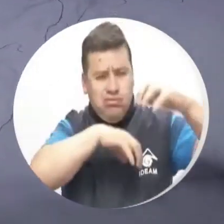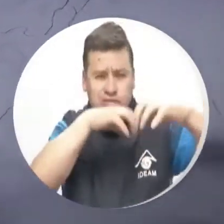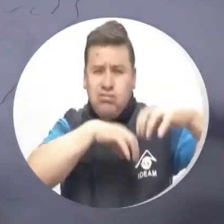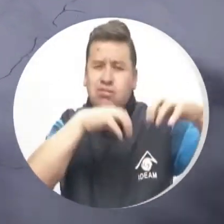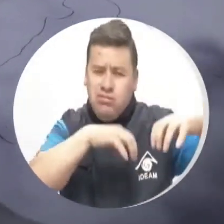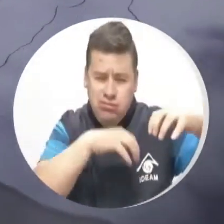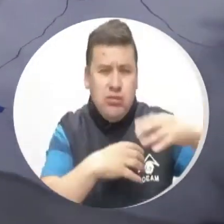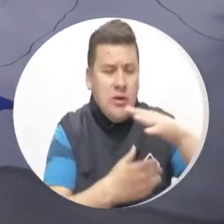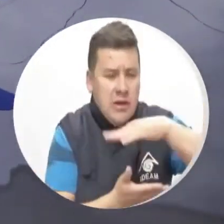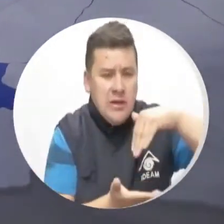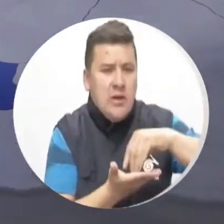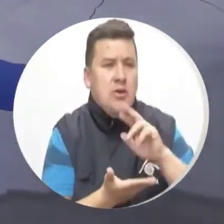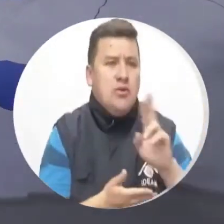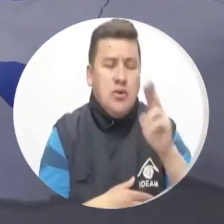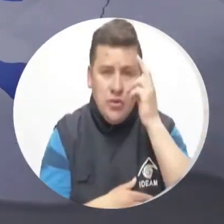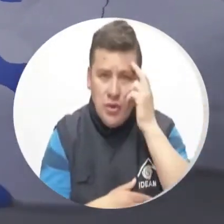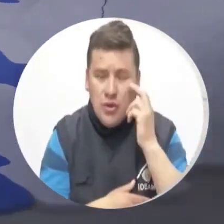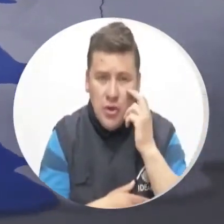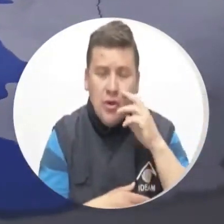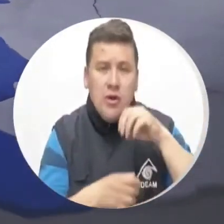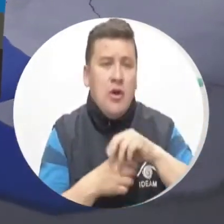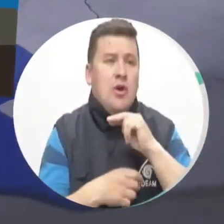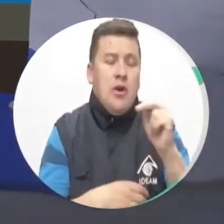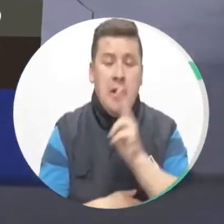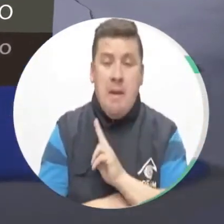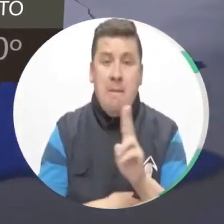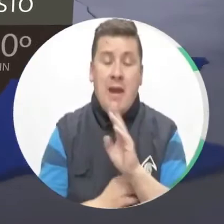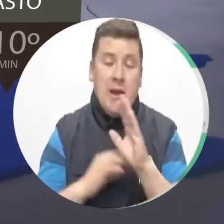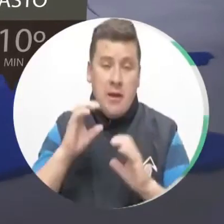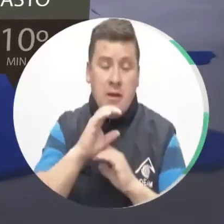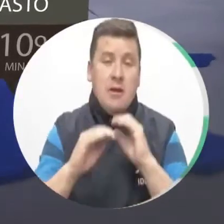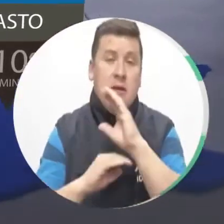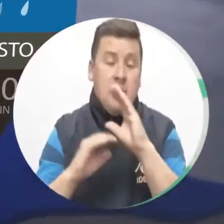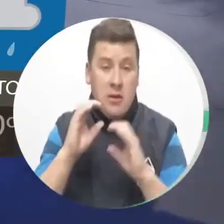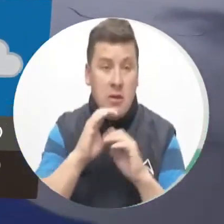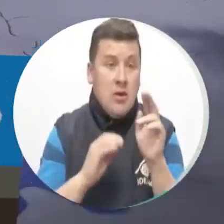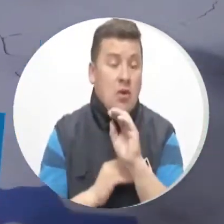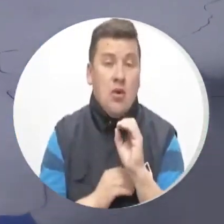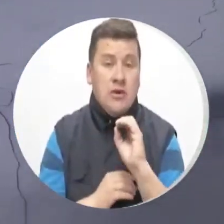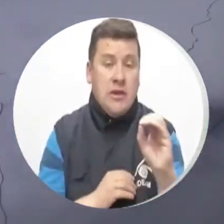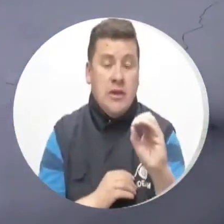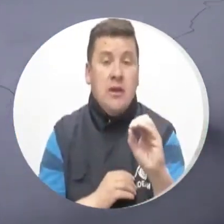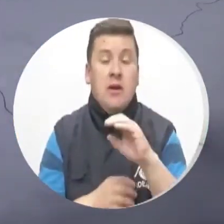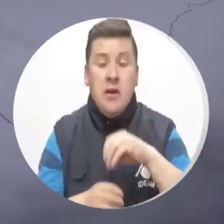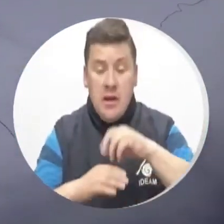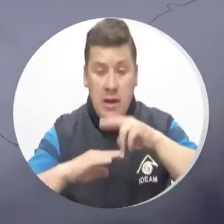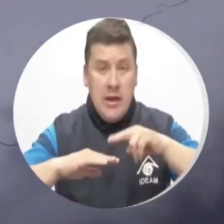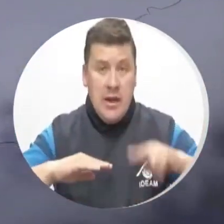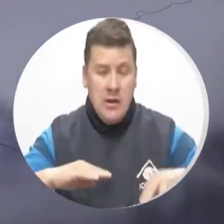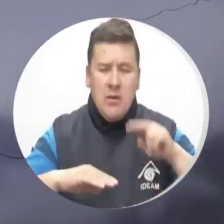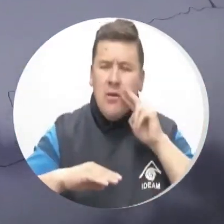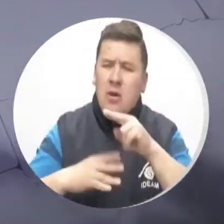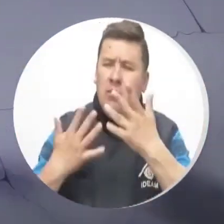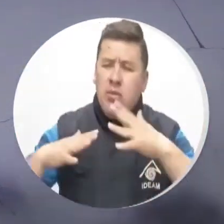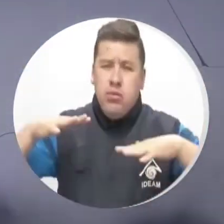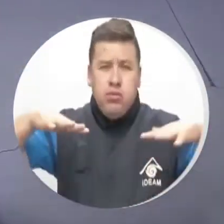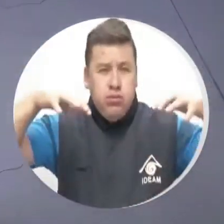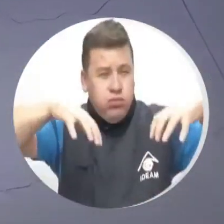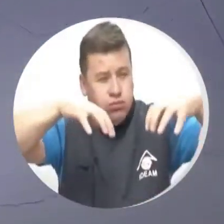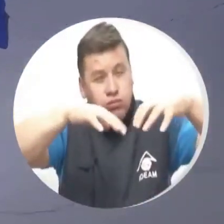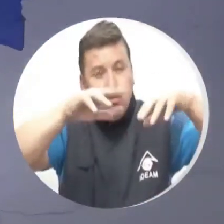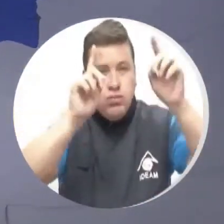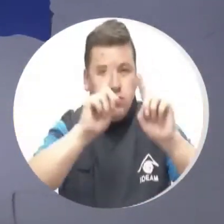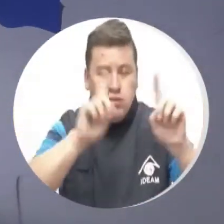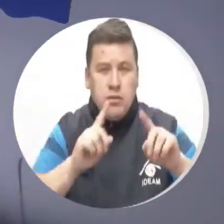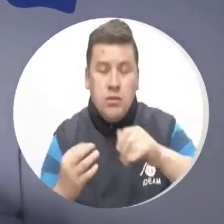nubosidad, con lluvias fuertes en Chocó y más suaves en el Valle del Cauca y Nariño. Para la zona andina se pronostica un aumento de la capa